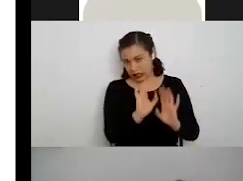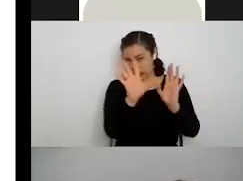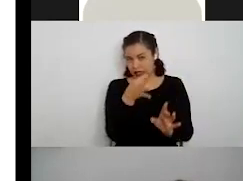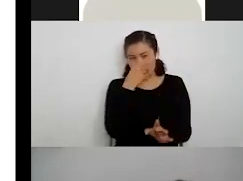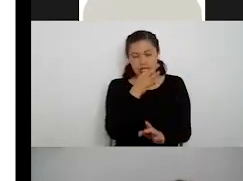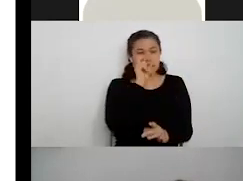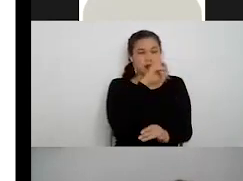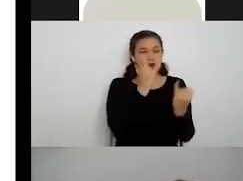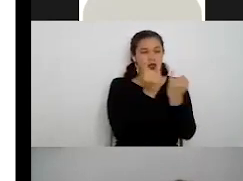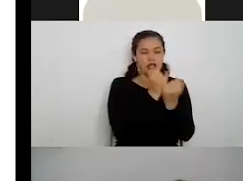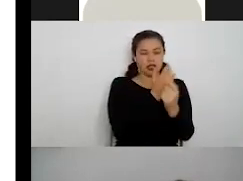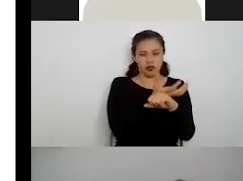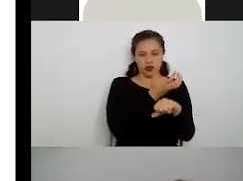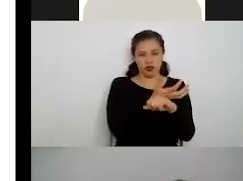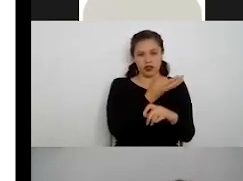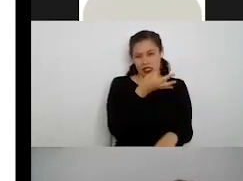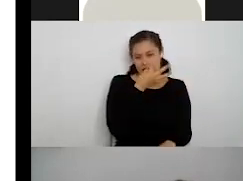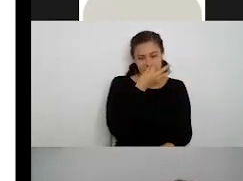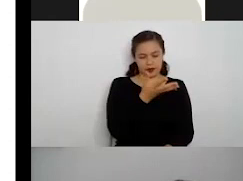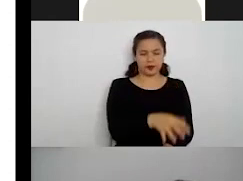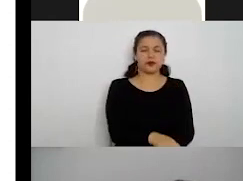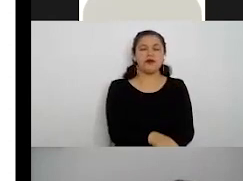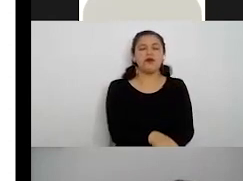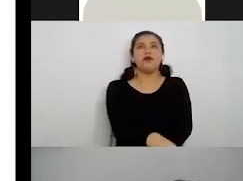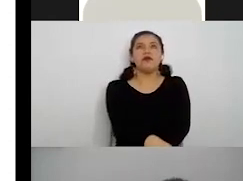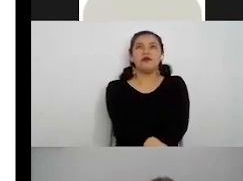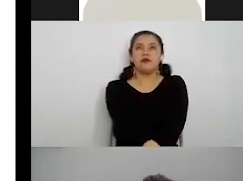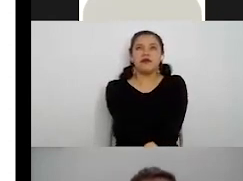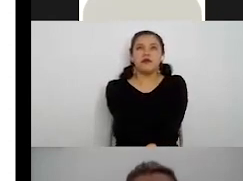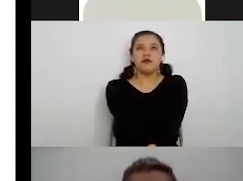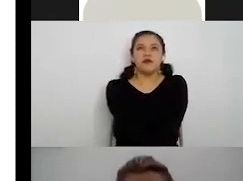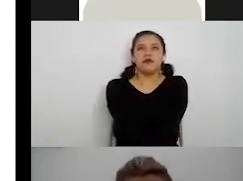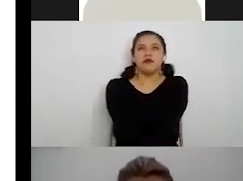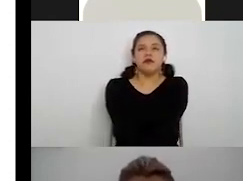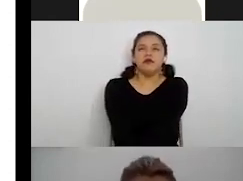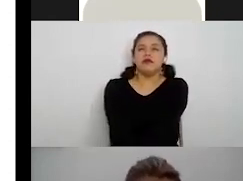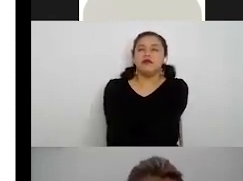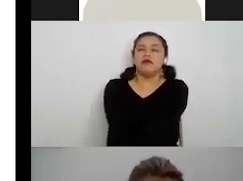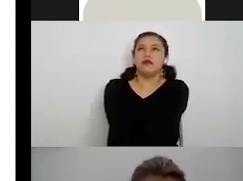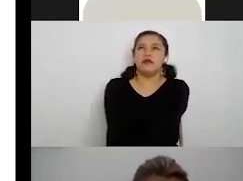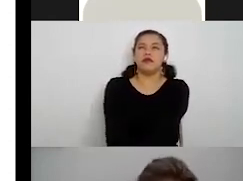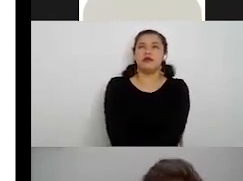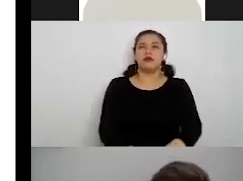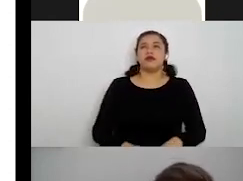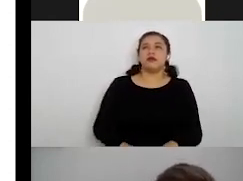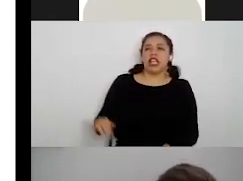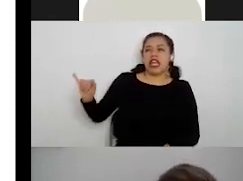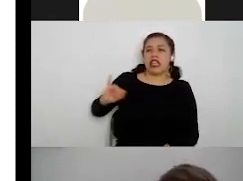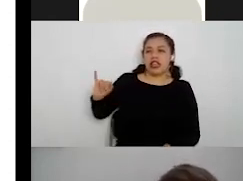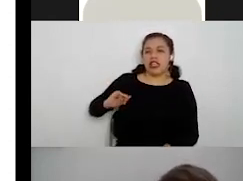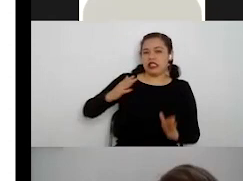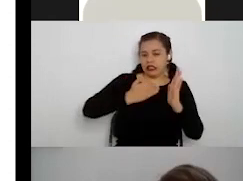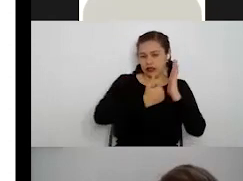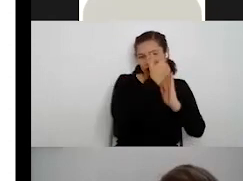Unidos, ¿no? ¿Qué se espera? Pues bueno, básicamente que siga subiendo las tasas de interés. Aquí es una encuesta